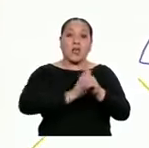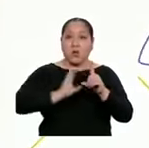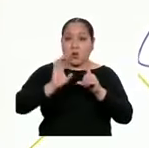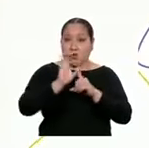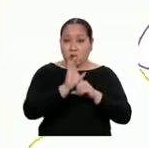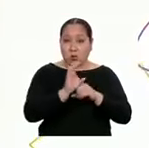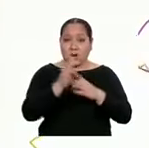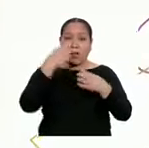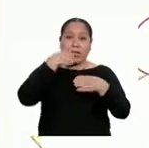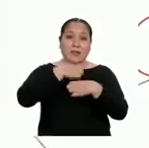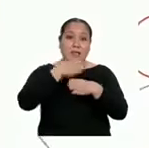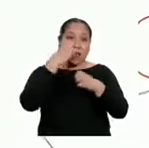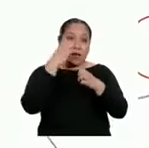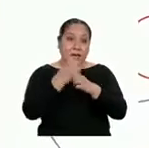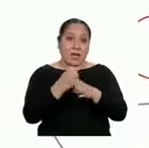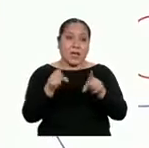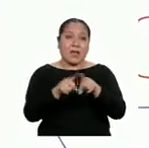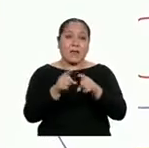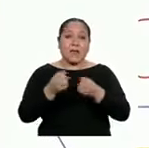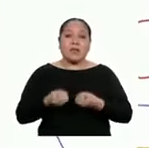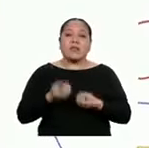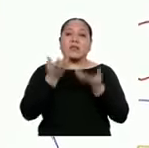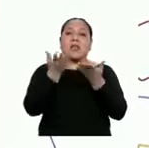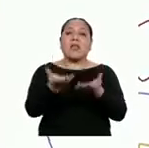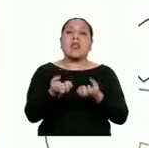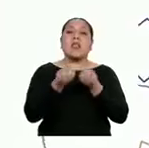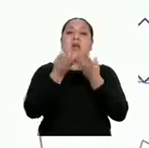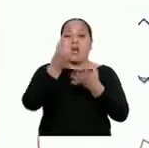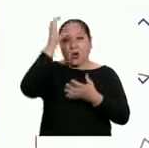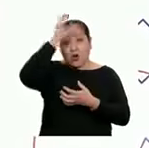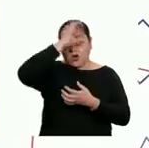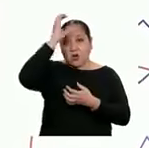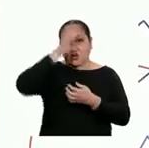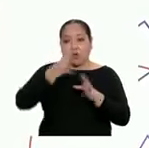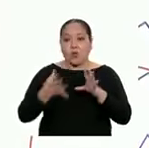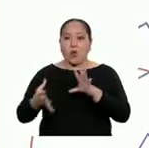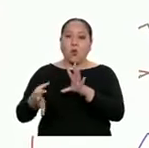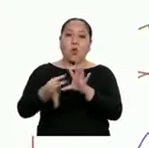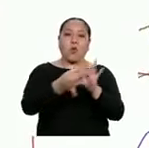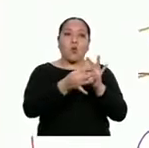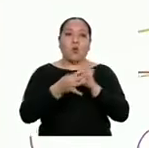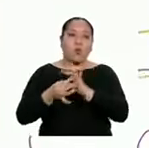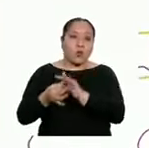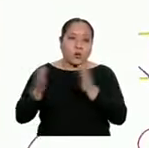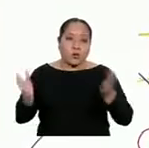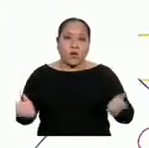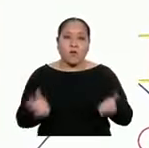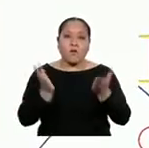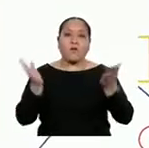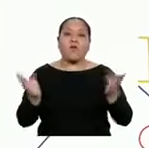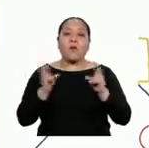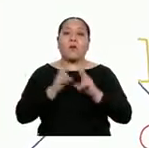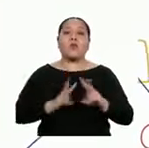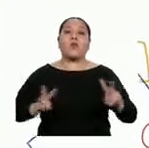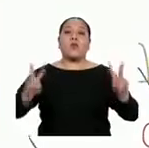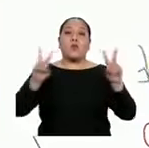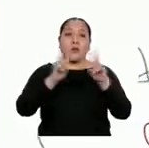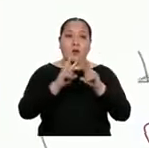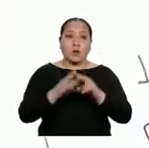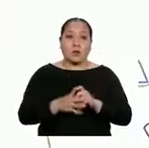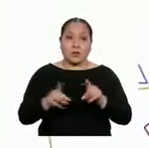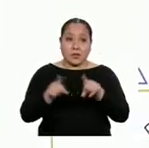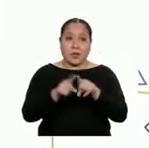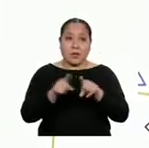cultura. Se crean y se transmiten conocimientos aunados al fomento de valores y por lo